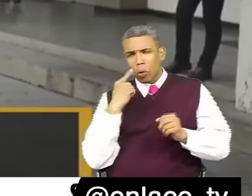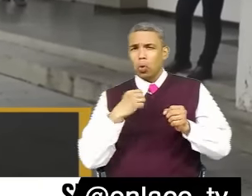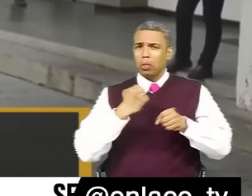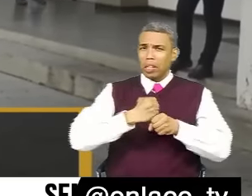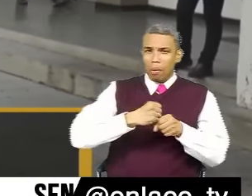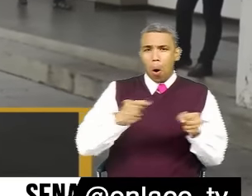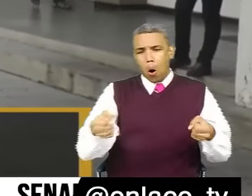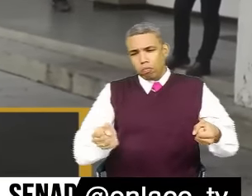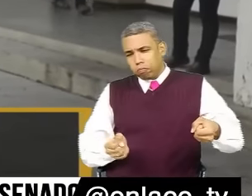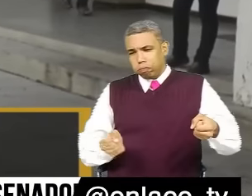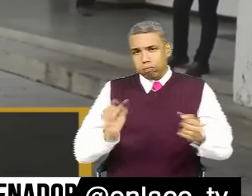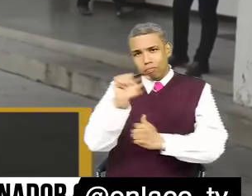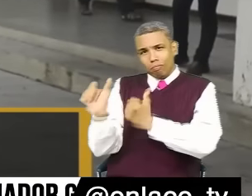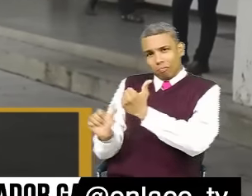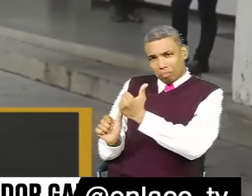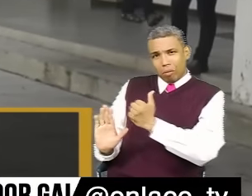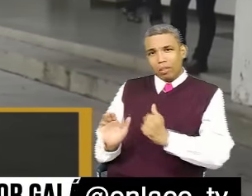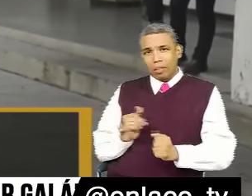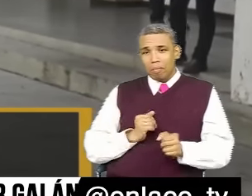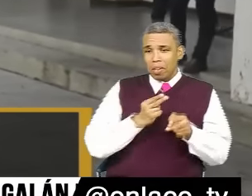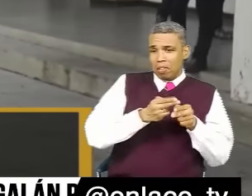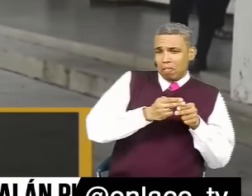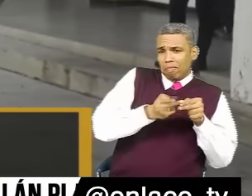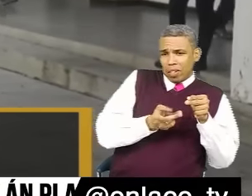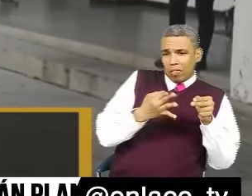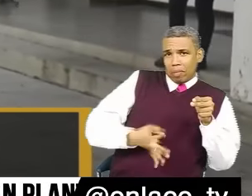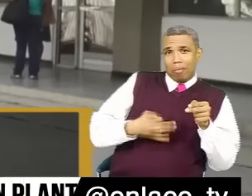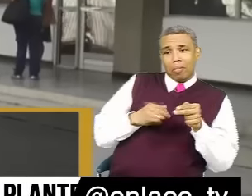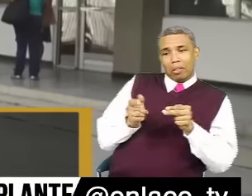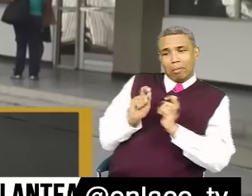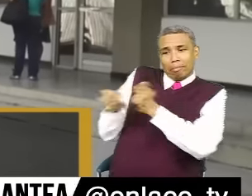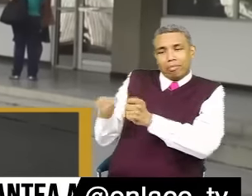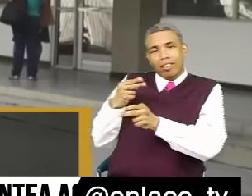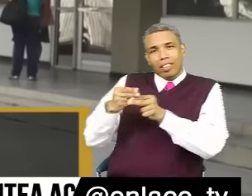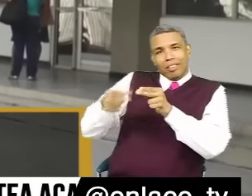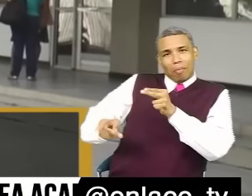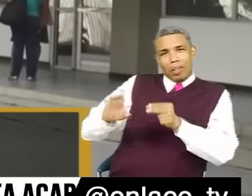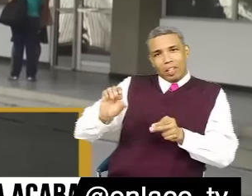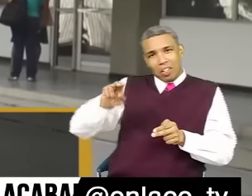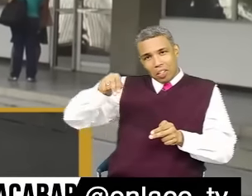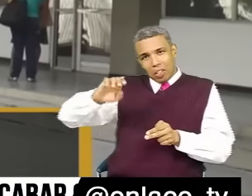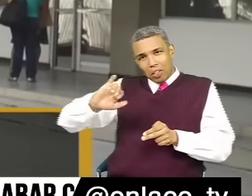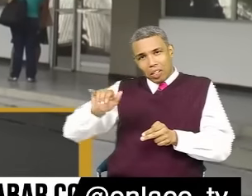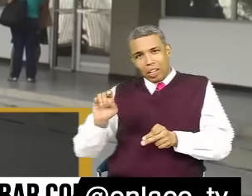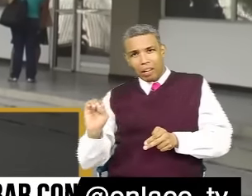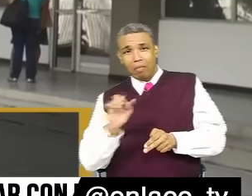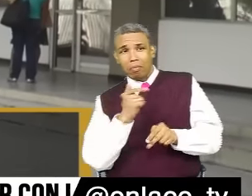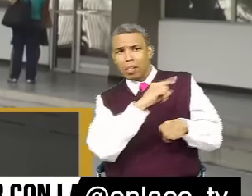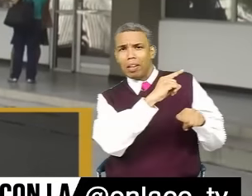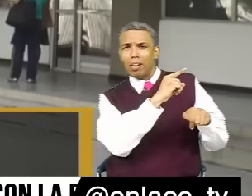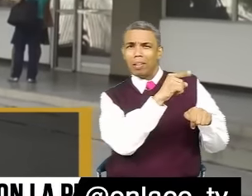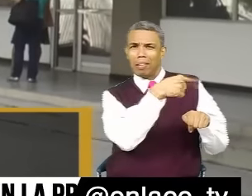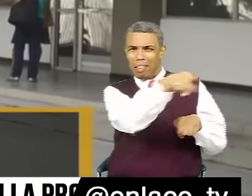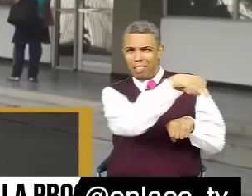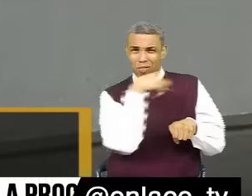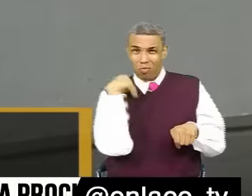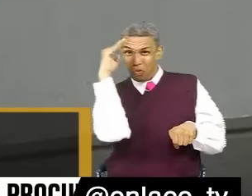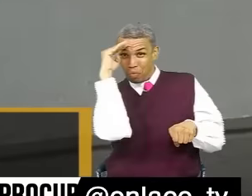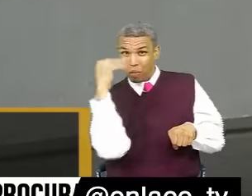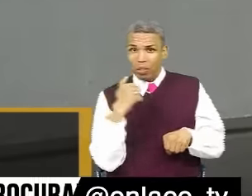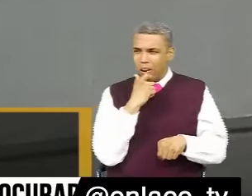hace 3 años, 3 meses, que cumple ahorita el 27, este mes cumple 3 años, 3 meses de estar detenido, privado de la libertad. Es